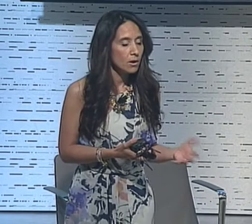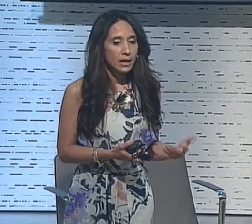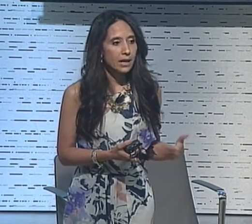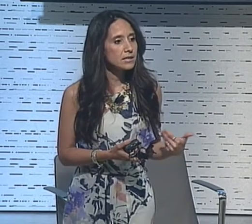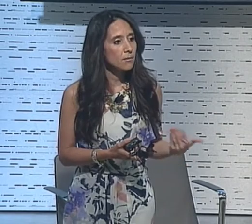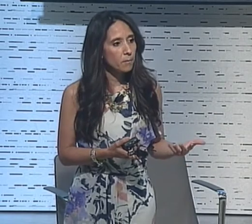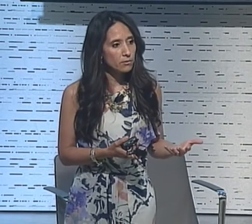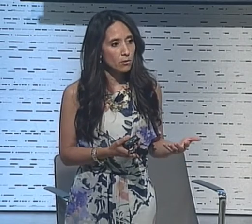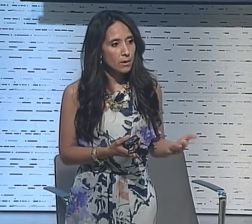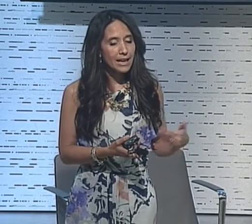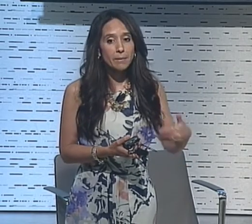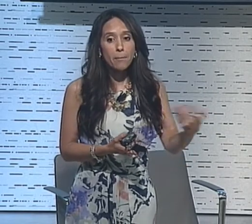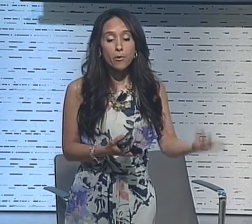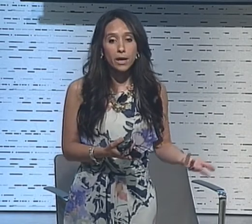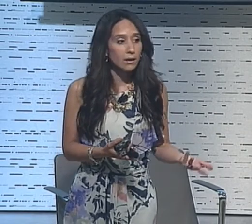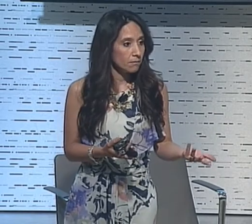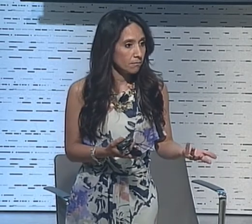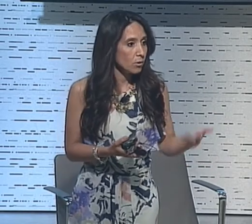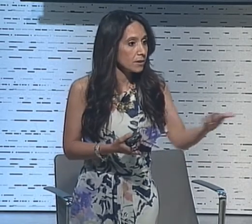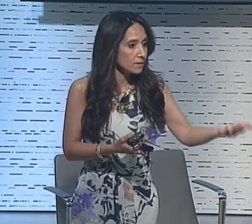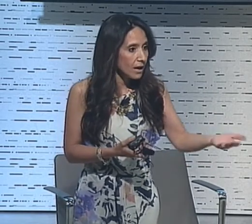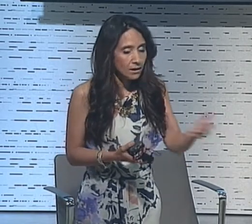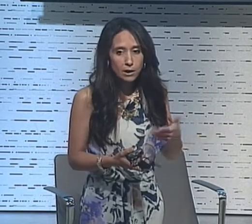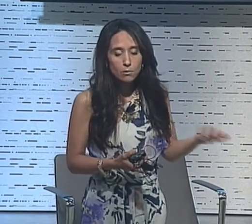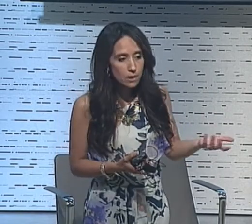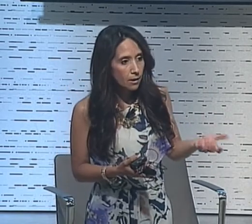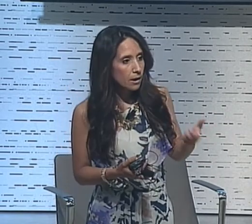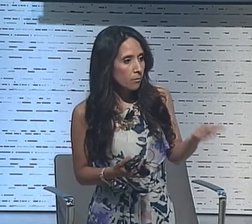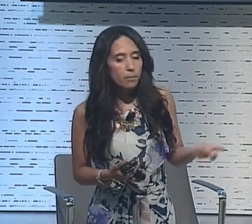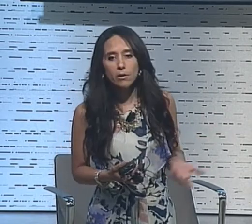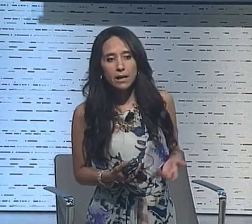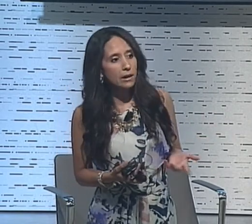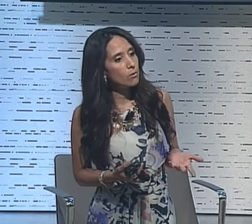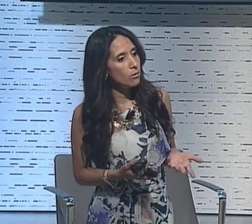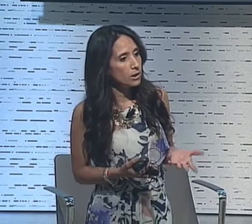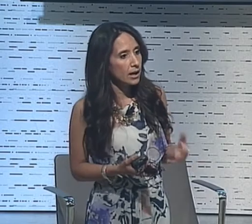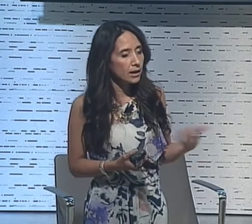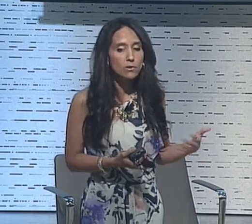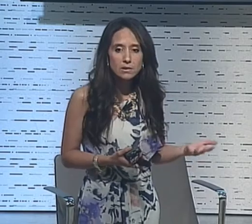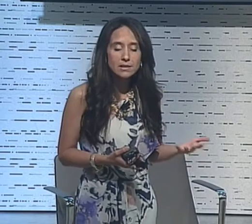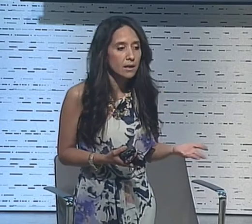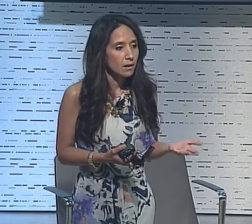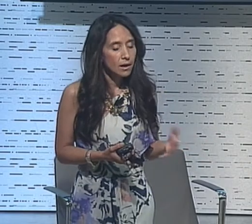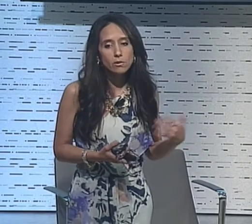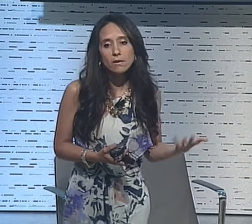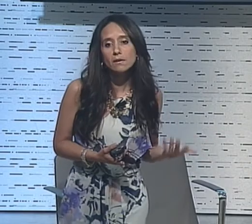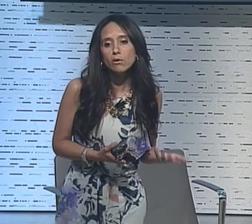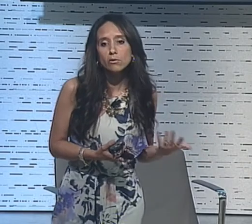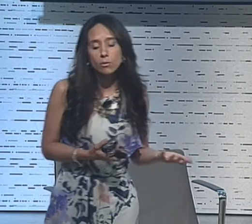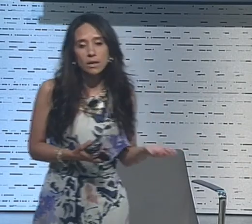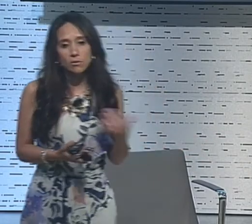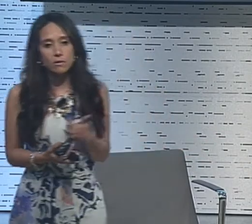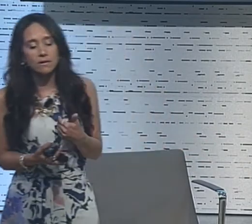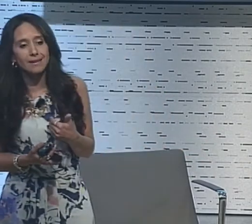hace rato, en ese momento las van a poder contestar, inclusive por medio de la tecnología. Y entonces sí